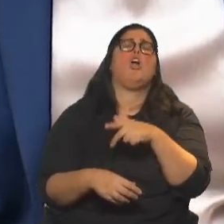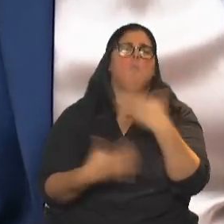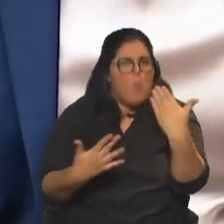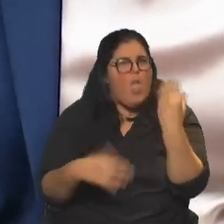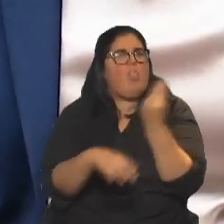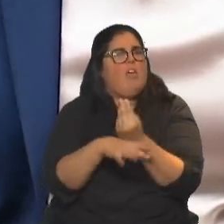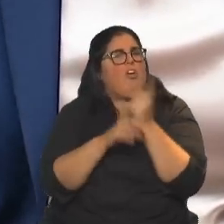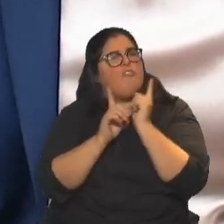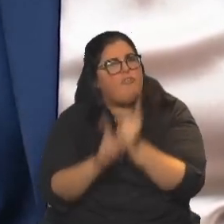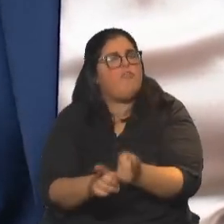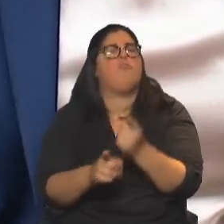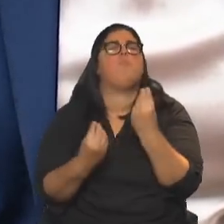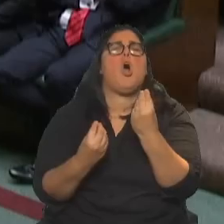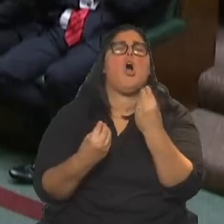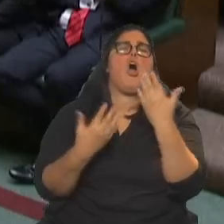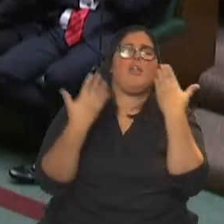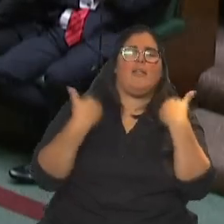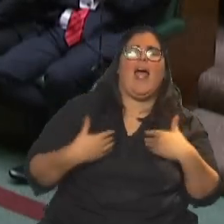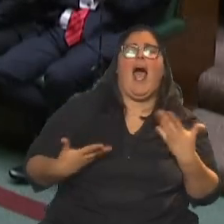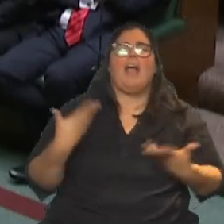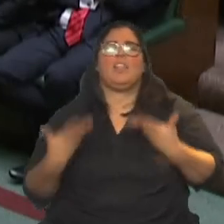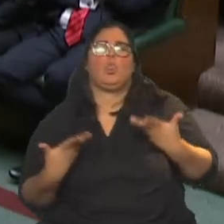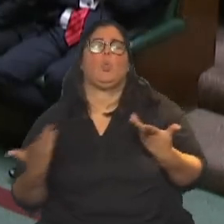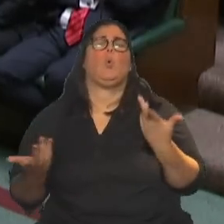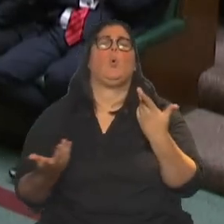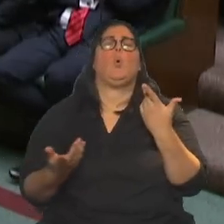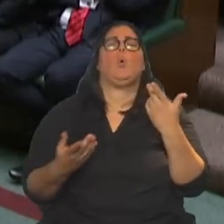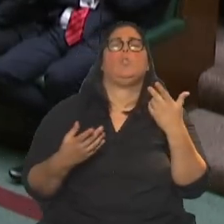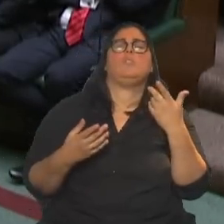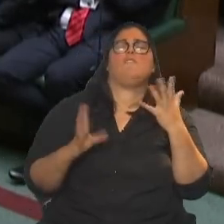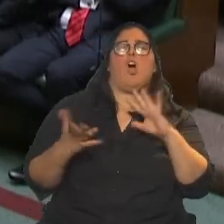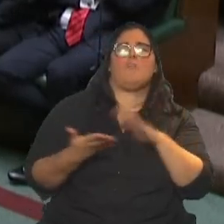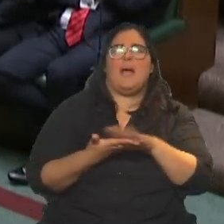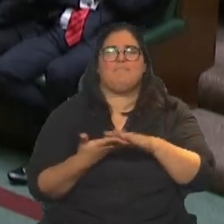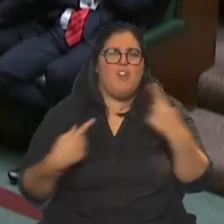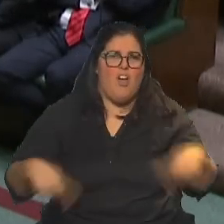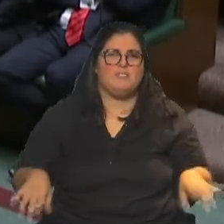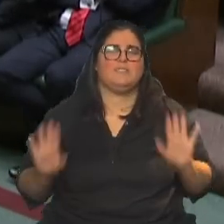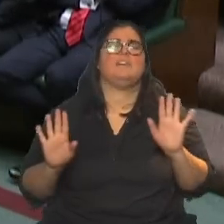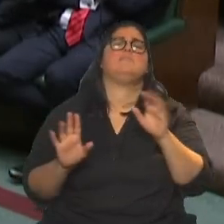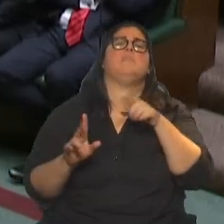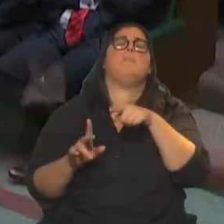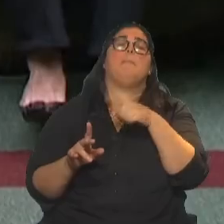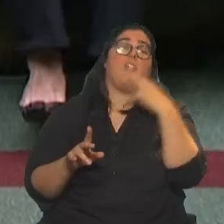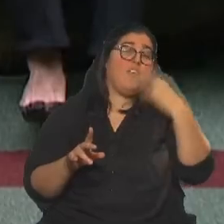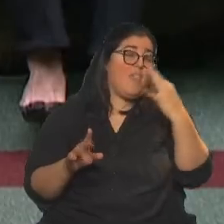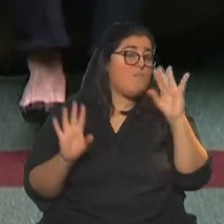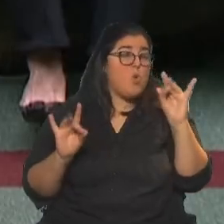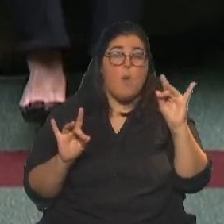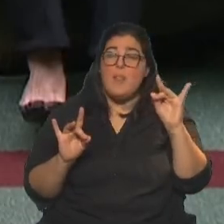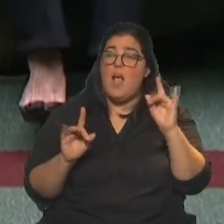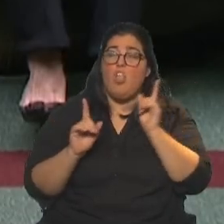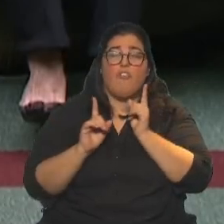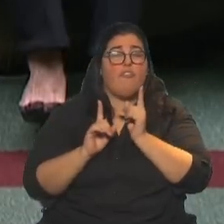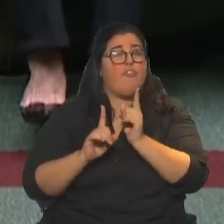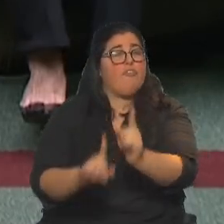por su supervivencia incluso al affair del Partygate. Sin embargo, parece muy complicado que él pueda sostenerse en el